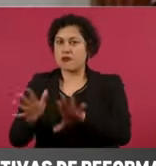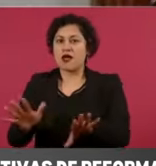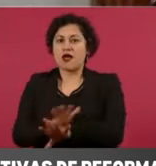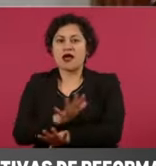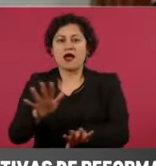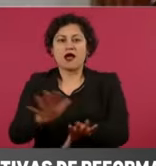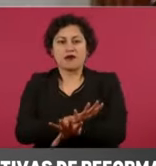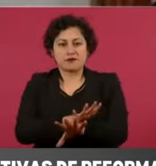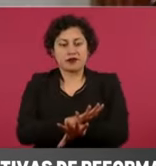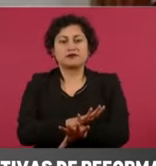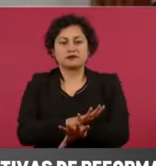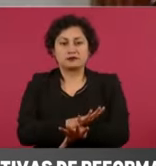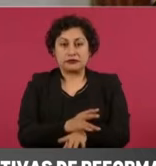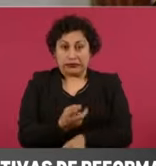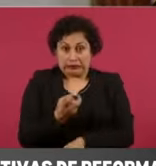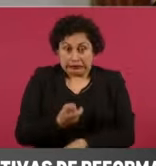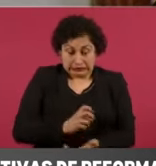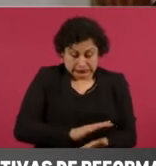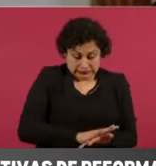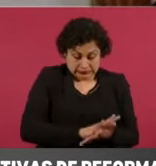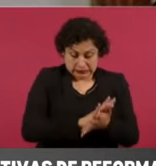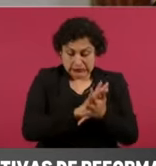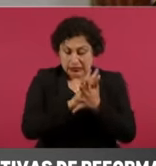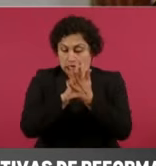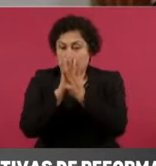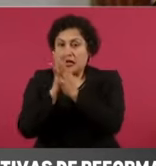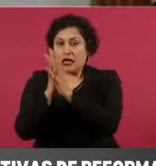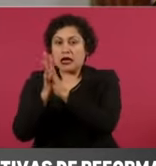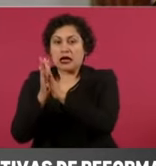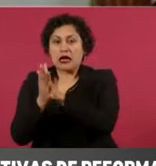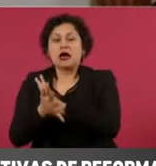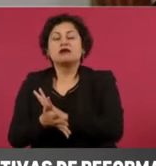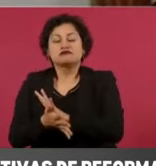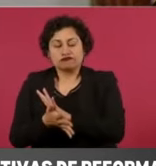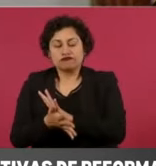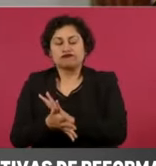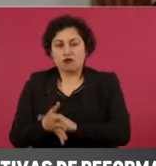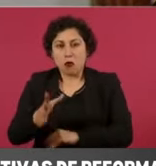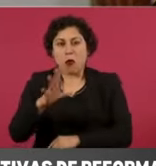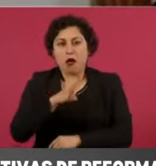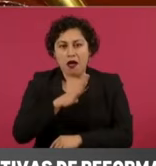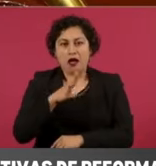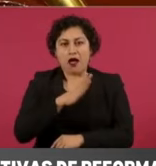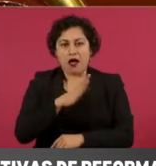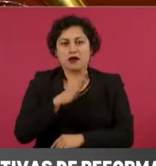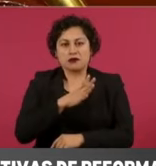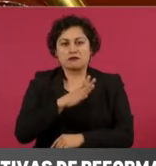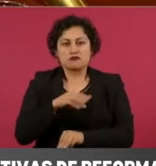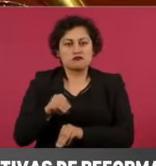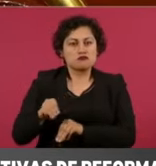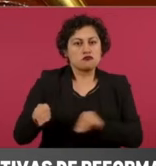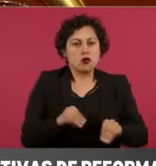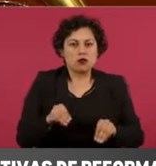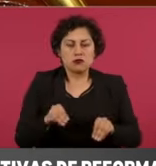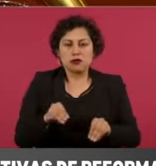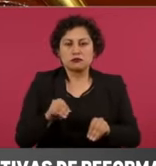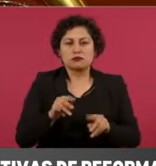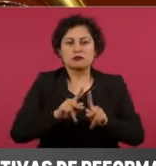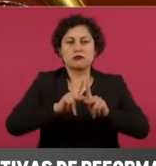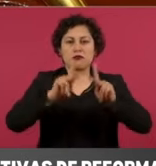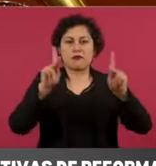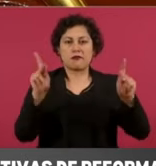verdaderamente profundas de manera pacífica, sobre todo en el terreno de la